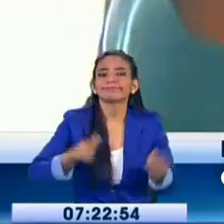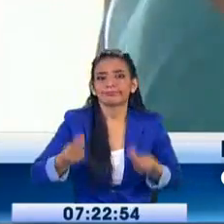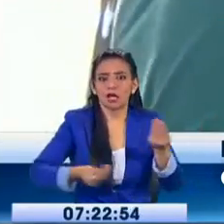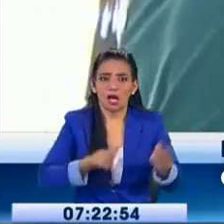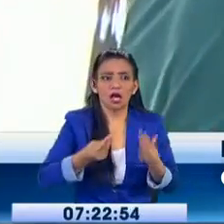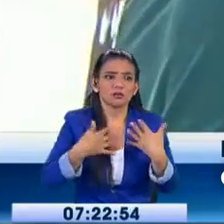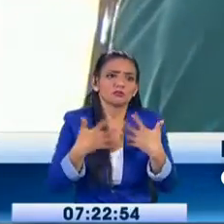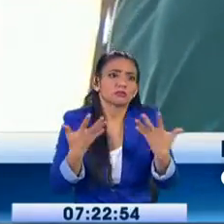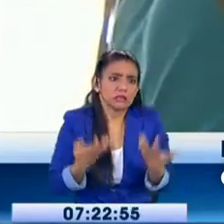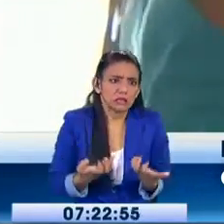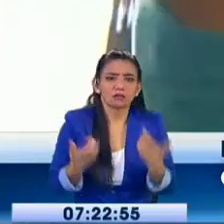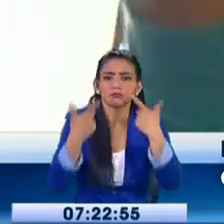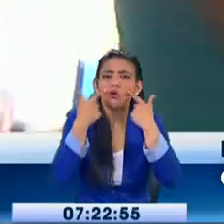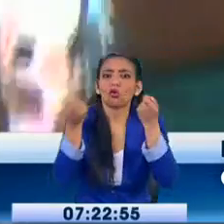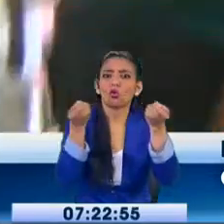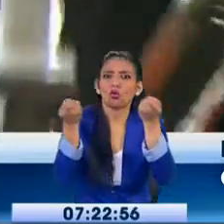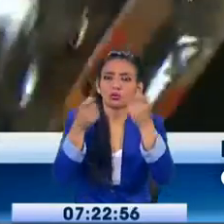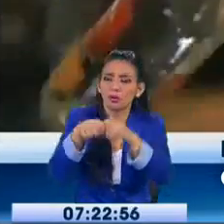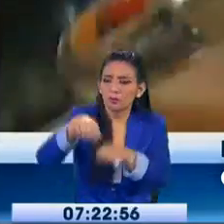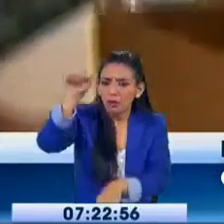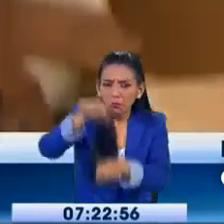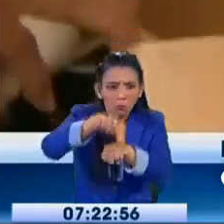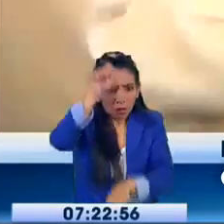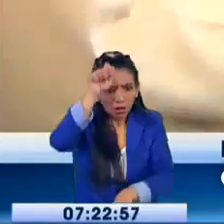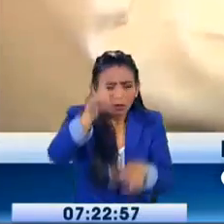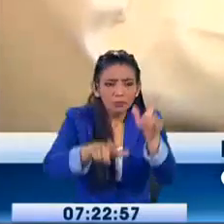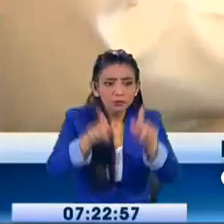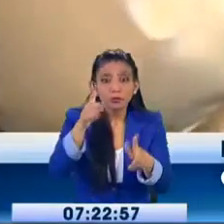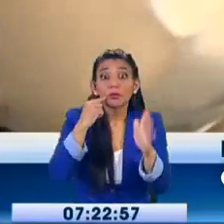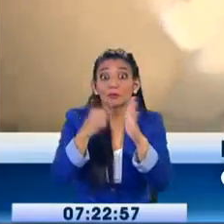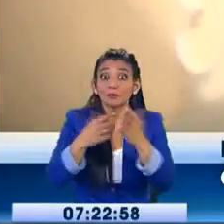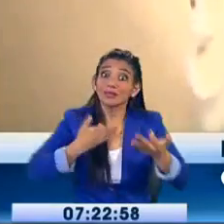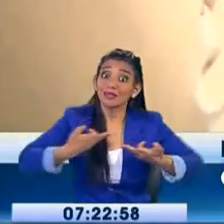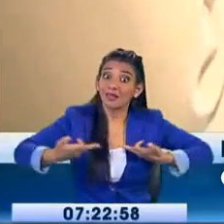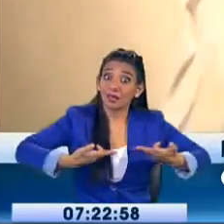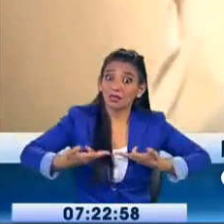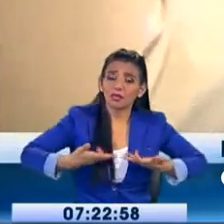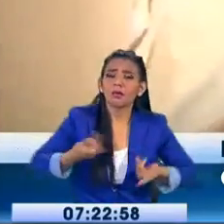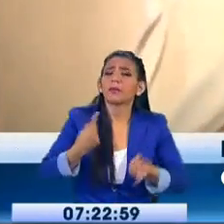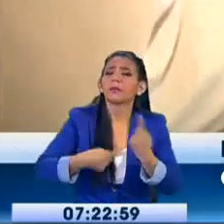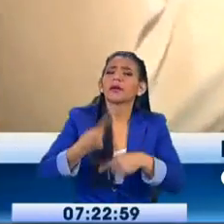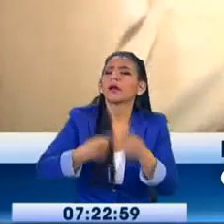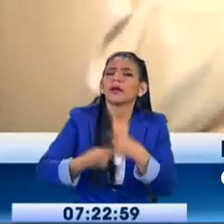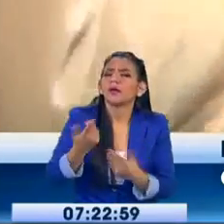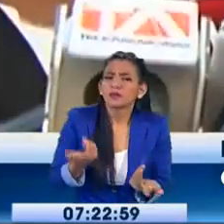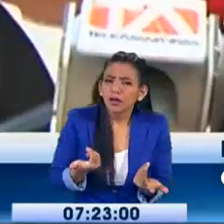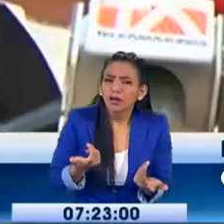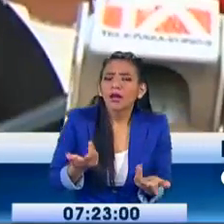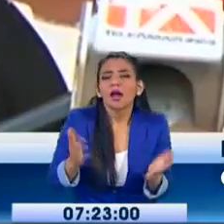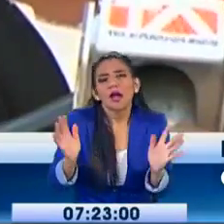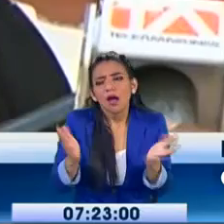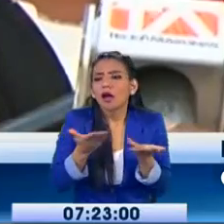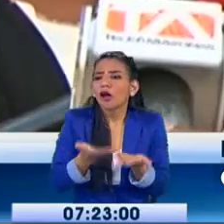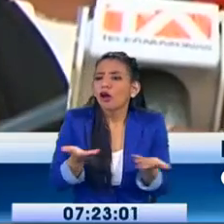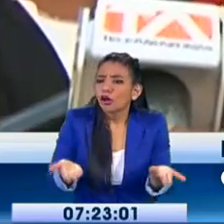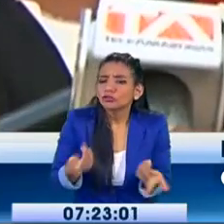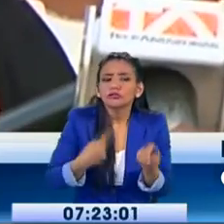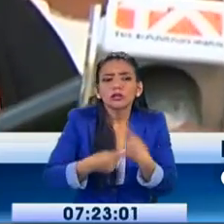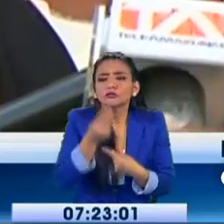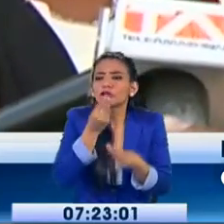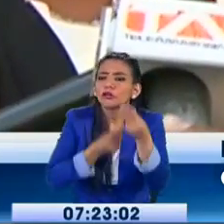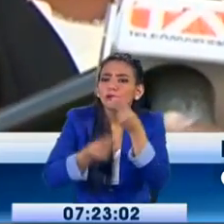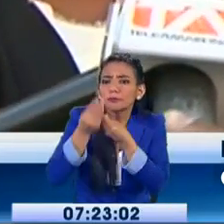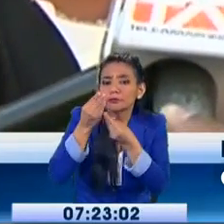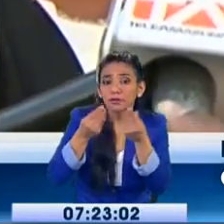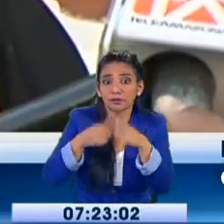básicamente que la gente tome conciencia de que una tienda básicamente es para consumo y venta de alimentos,